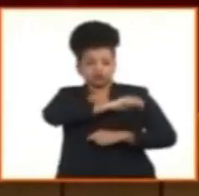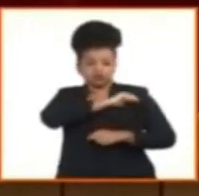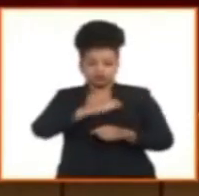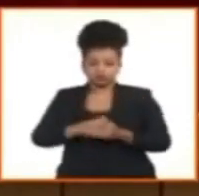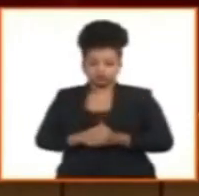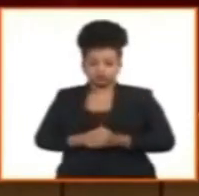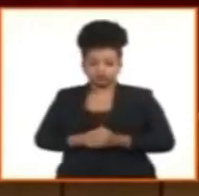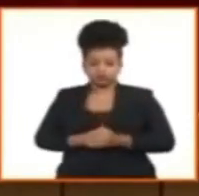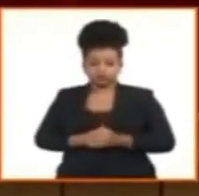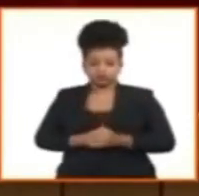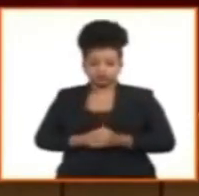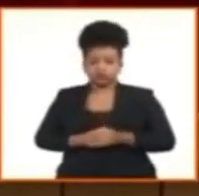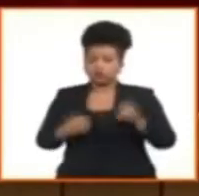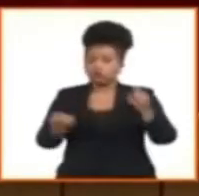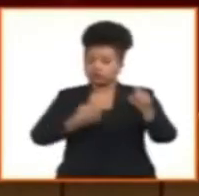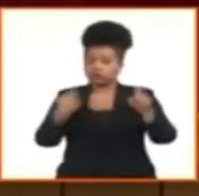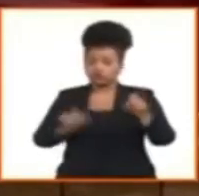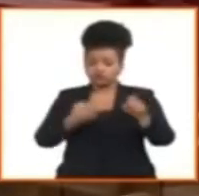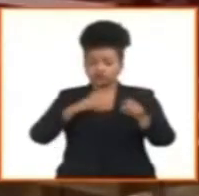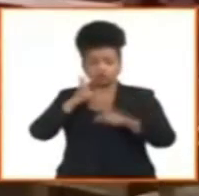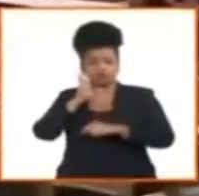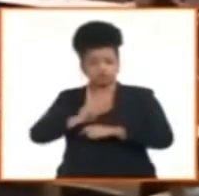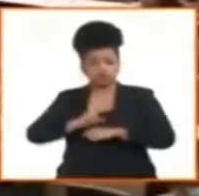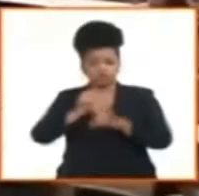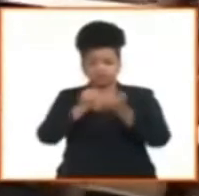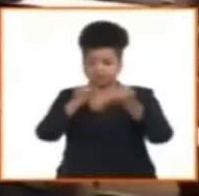Respaldamos la lucha del pueblo de Puerto Rico por su independencia.